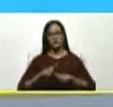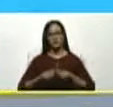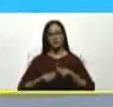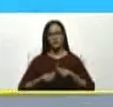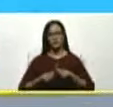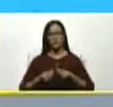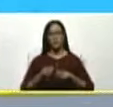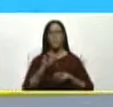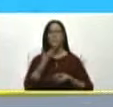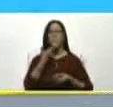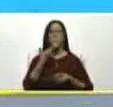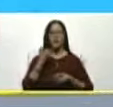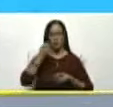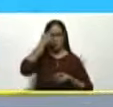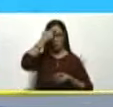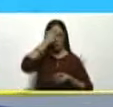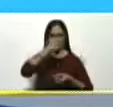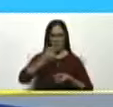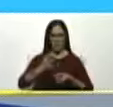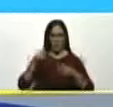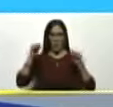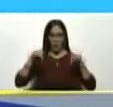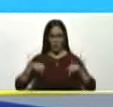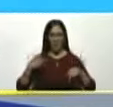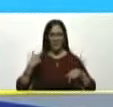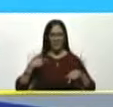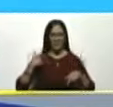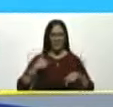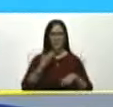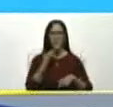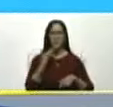un mejor pueblo. Hoy tenemos un mejor pueblo.